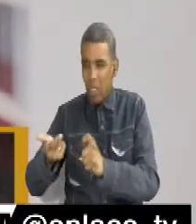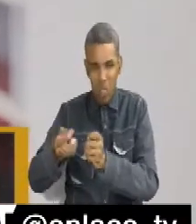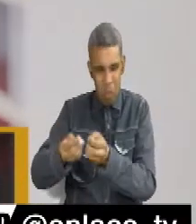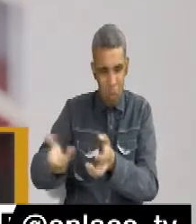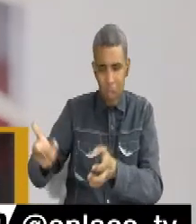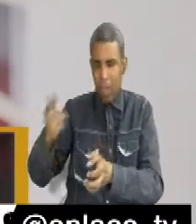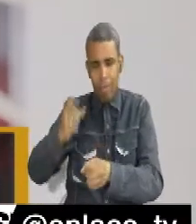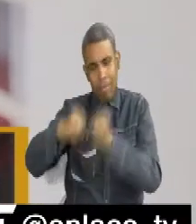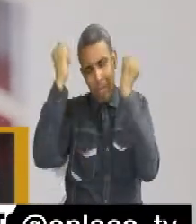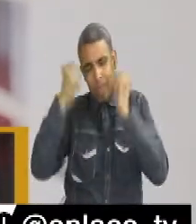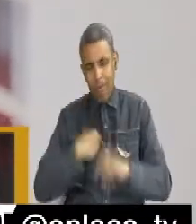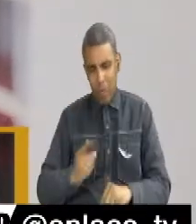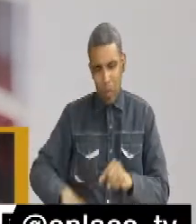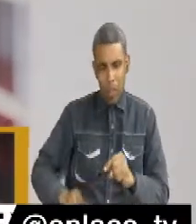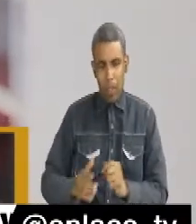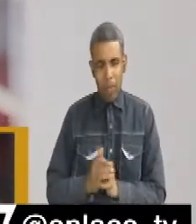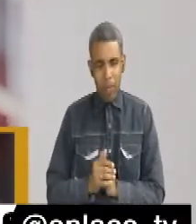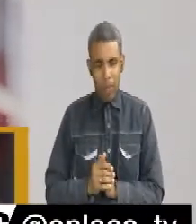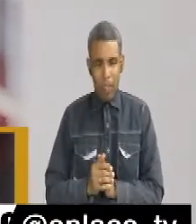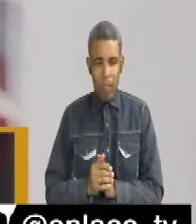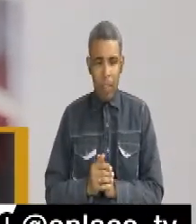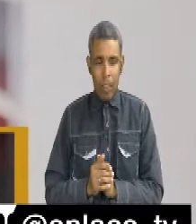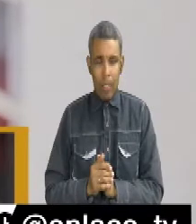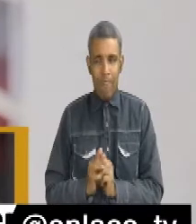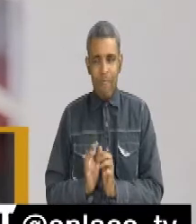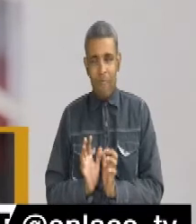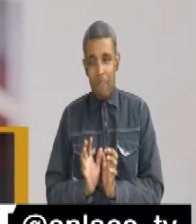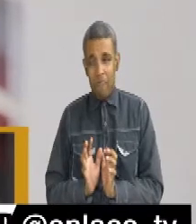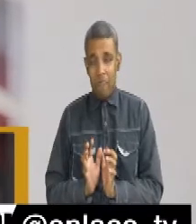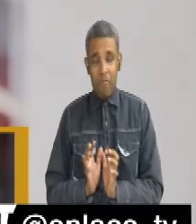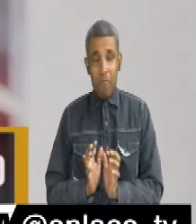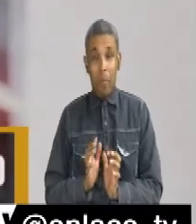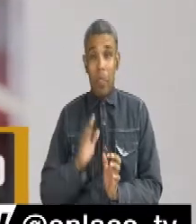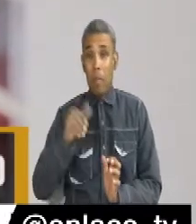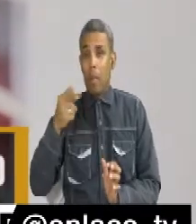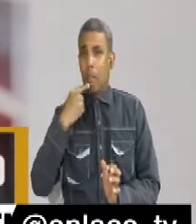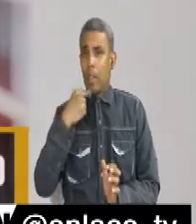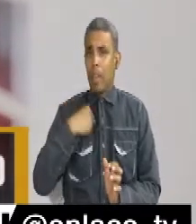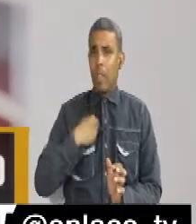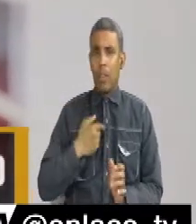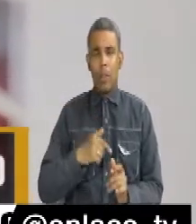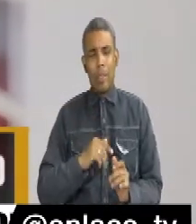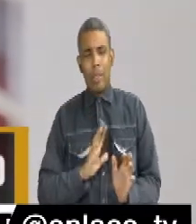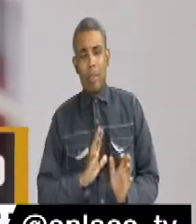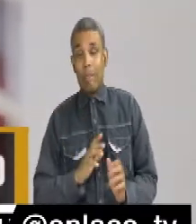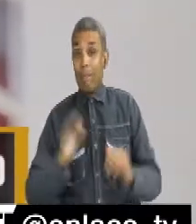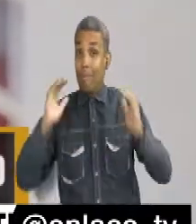otras clínicas eran de muy poquito nivel y yo necesito una clínica de tercer nivel o más